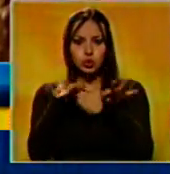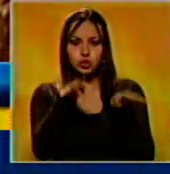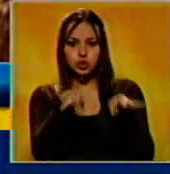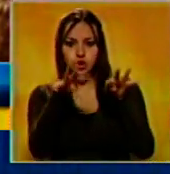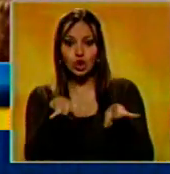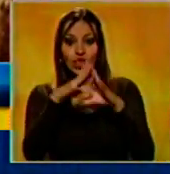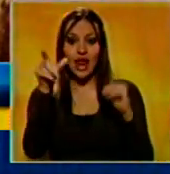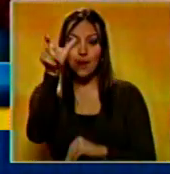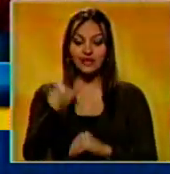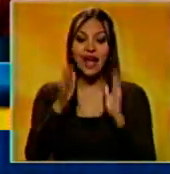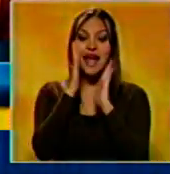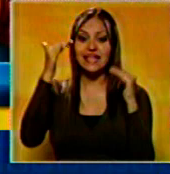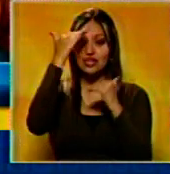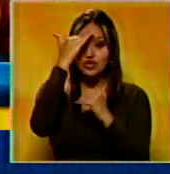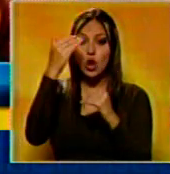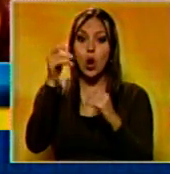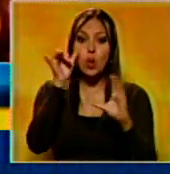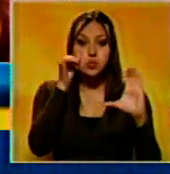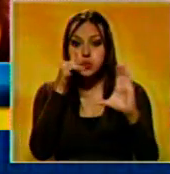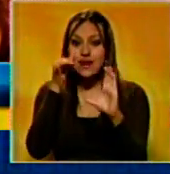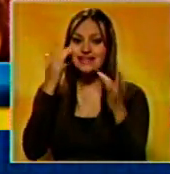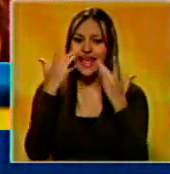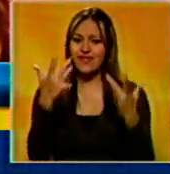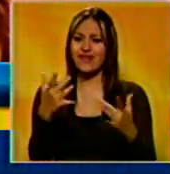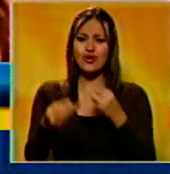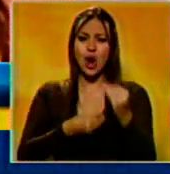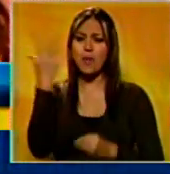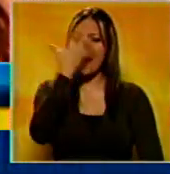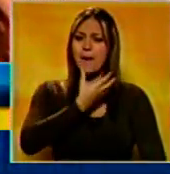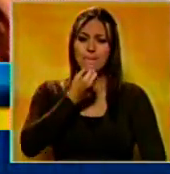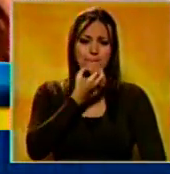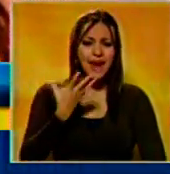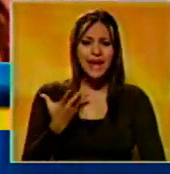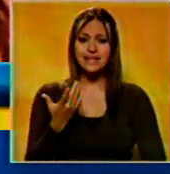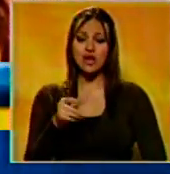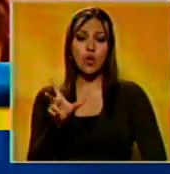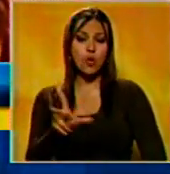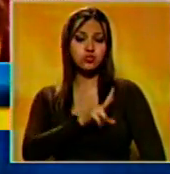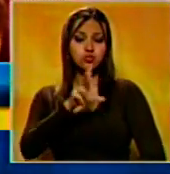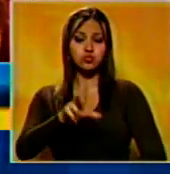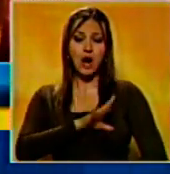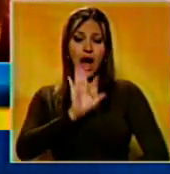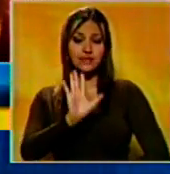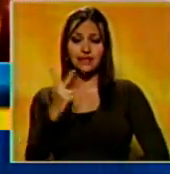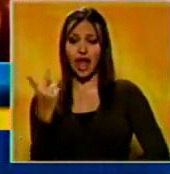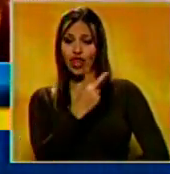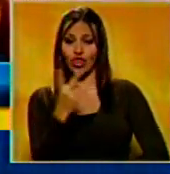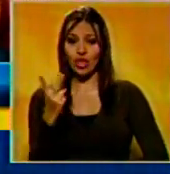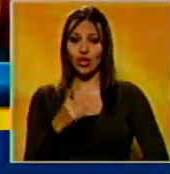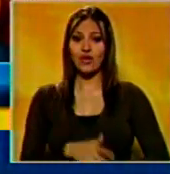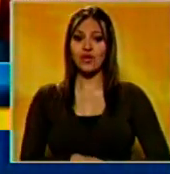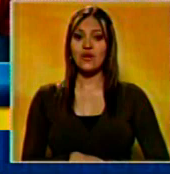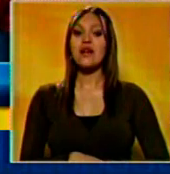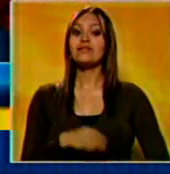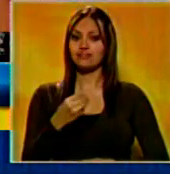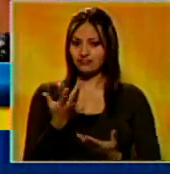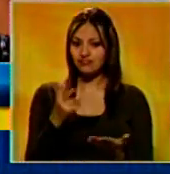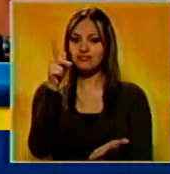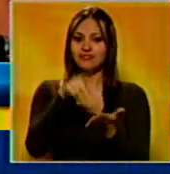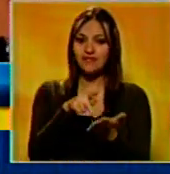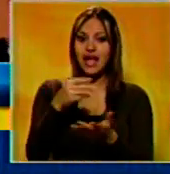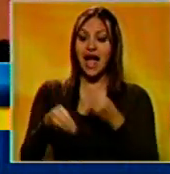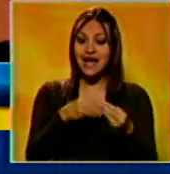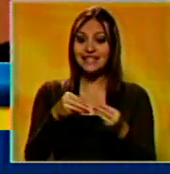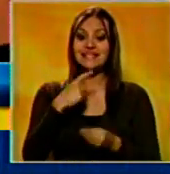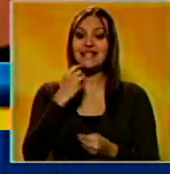la atención mediática del evento con su innegable belleza y su sofisticado estilo. La actriz y la prometida de Cristiano Ronaldo iniciaron